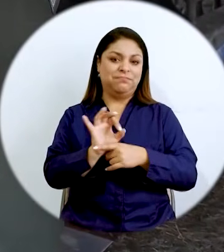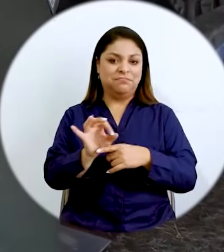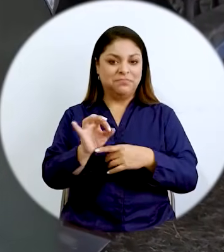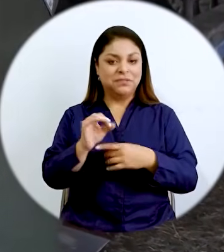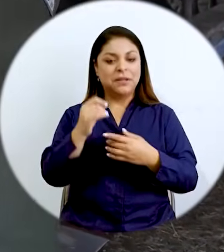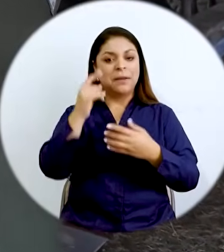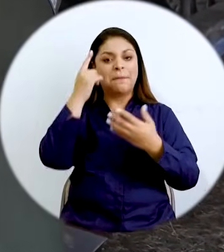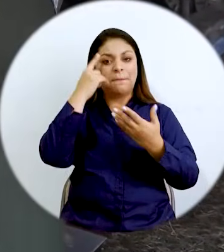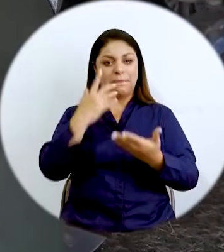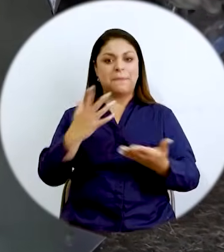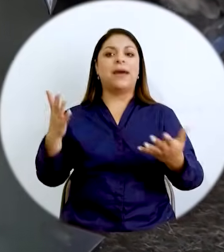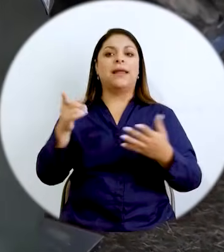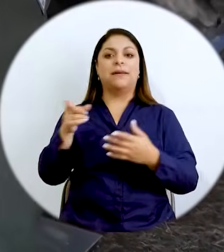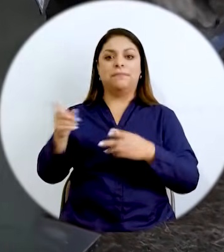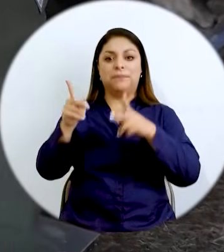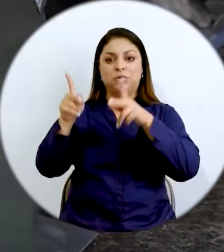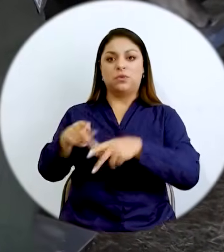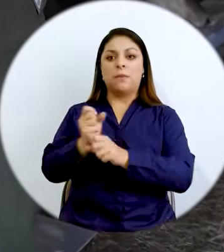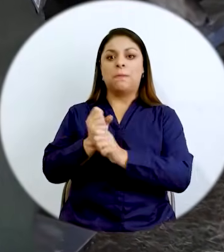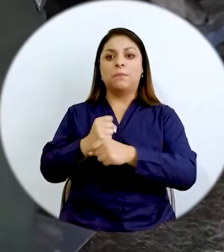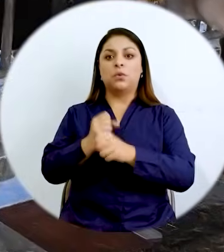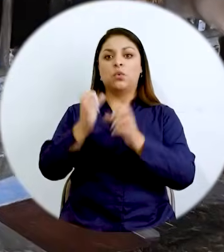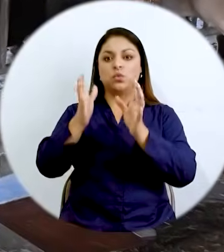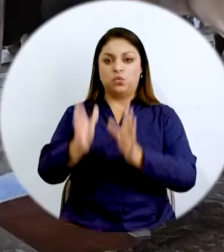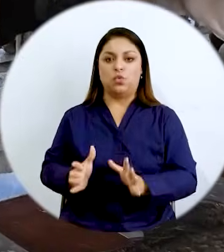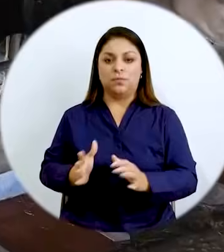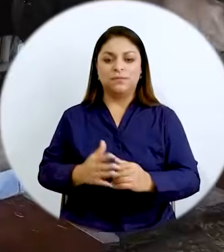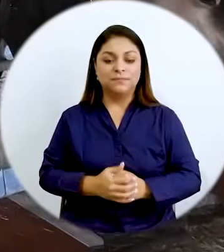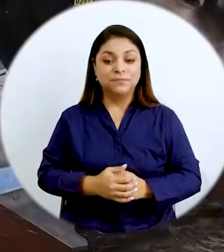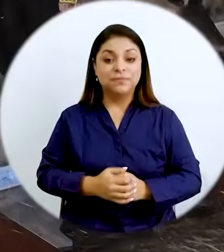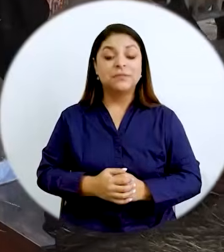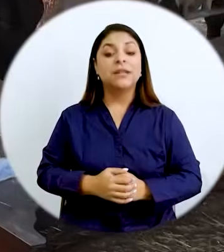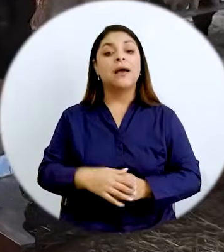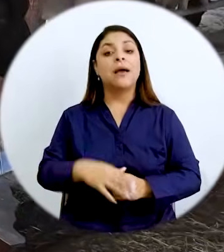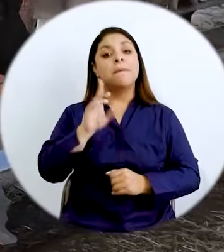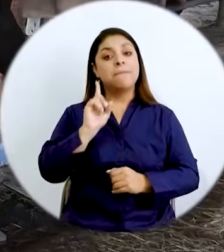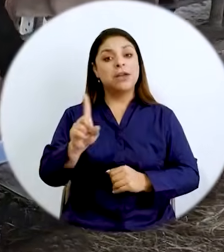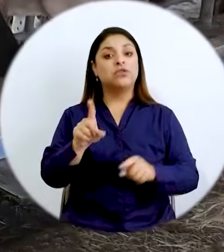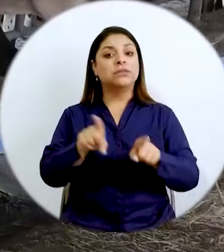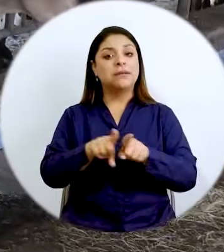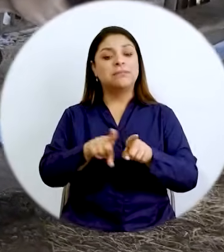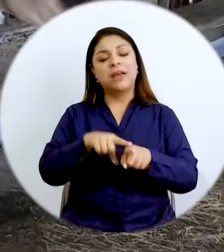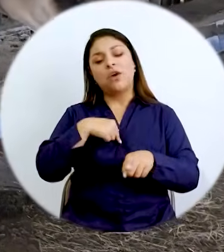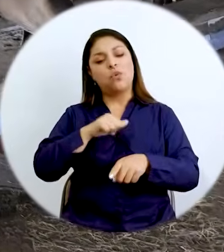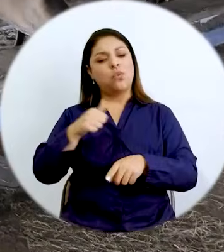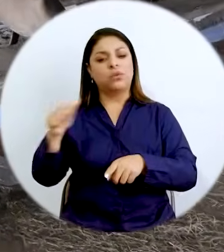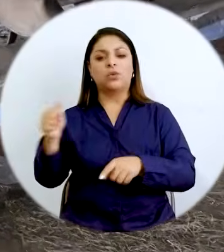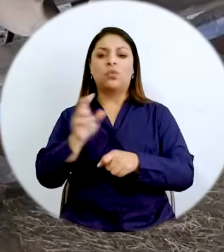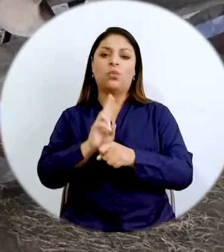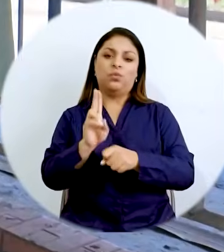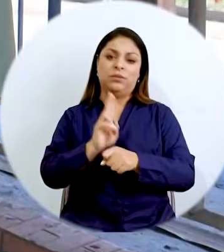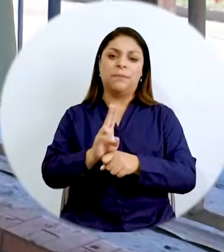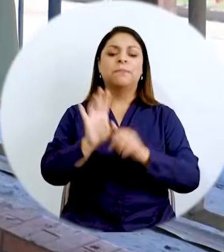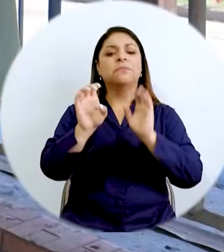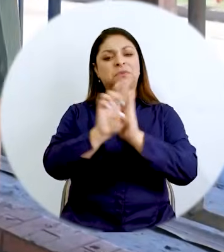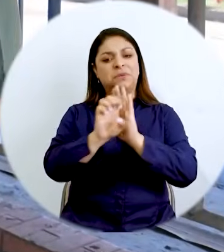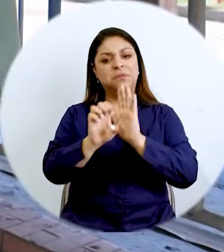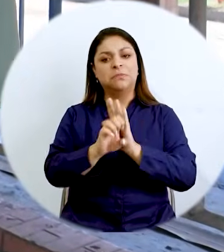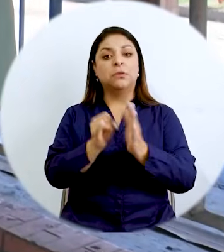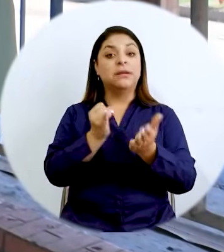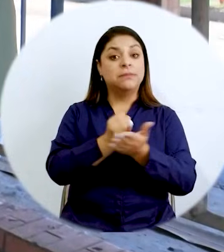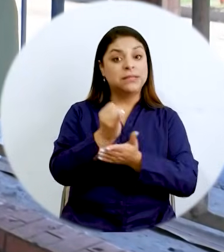utilidad que tiene para el productor directamente. Sin embargo, también ha tenido muchísima otra utilidad más, como es